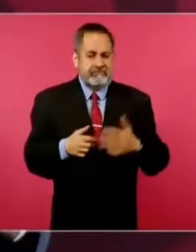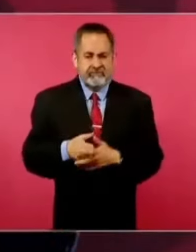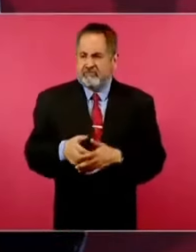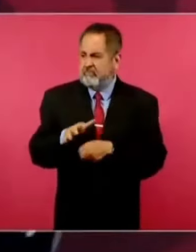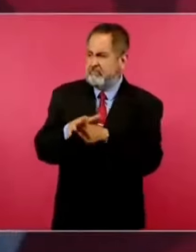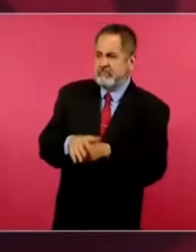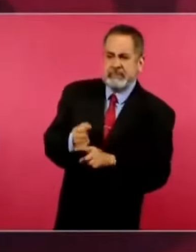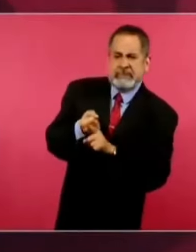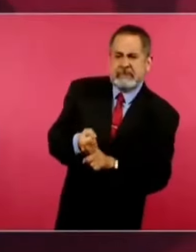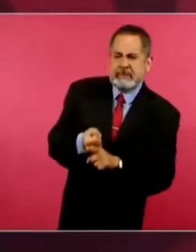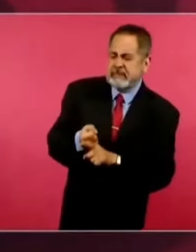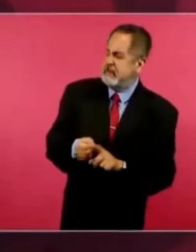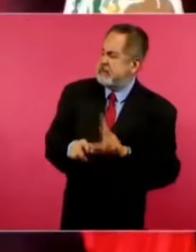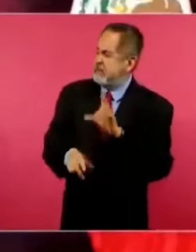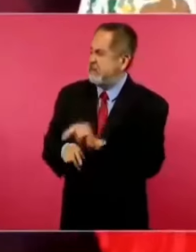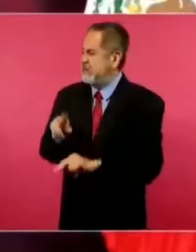presionar